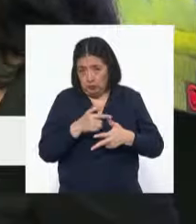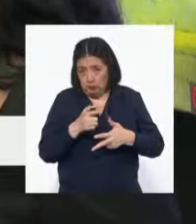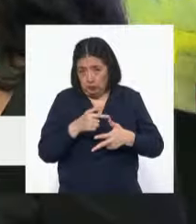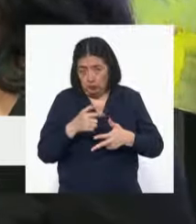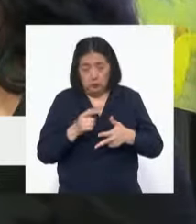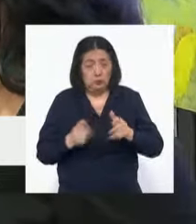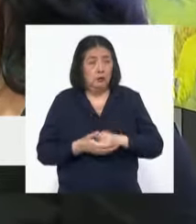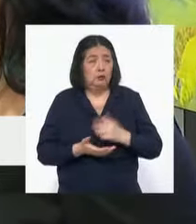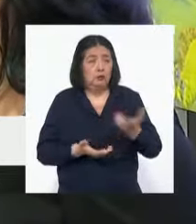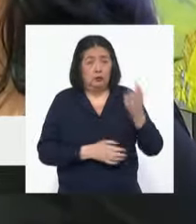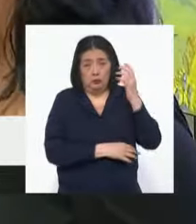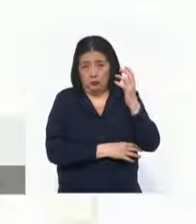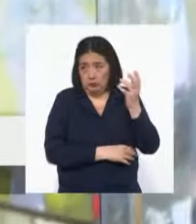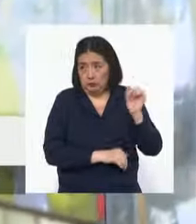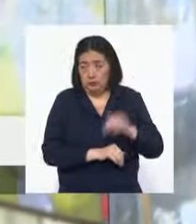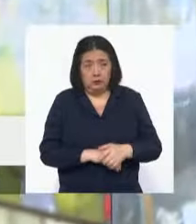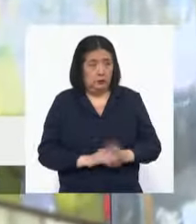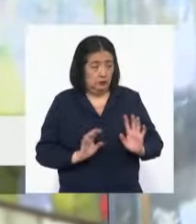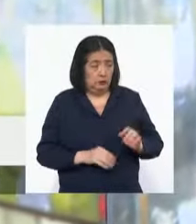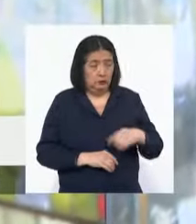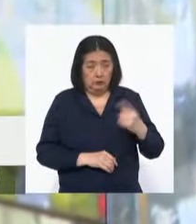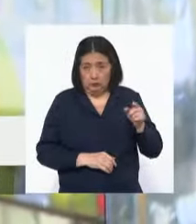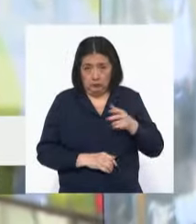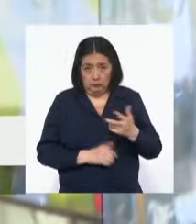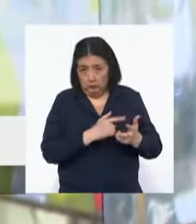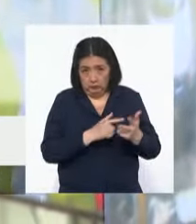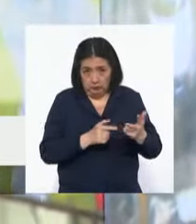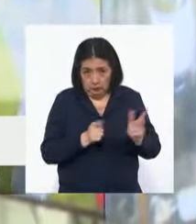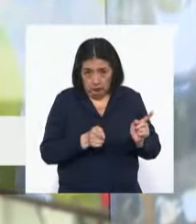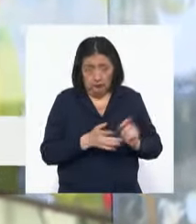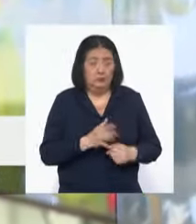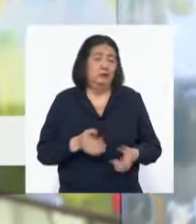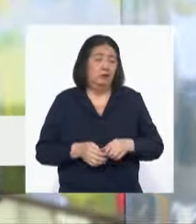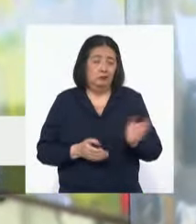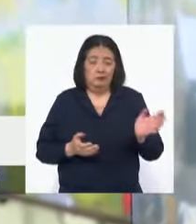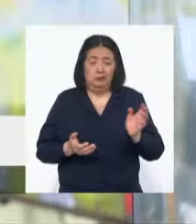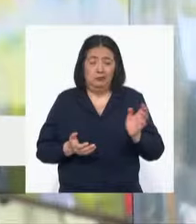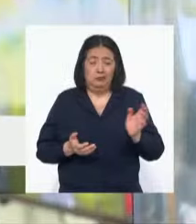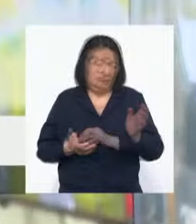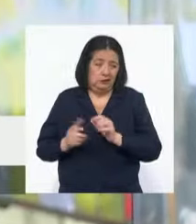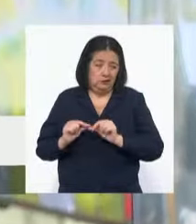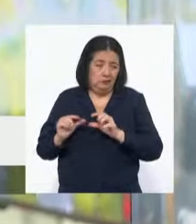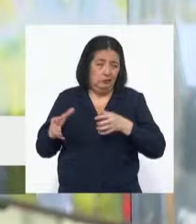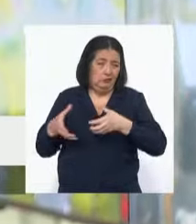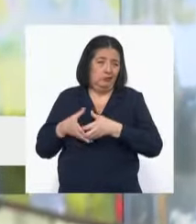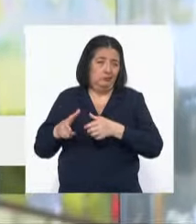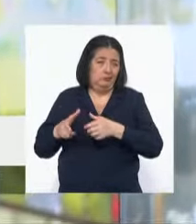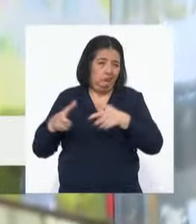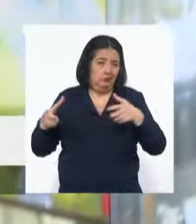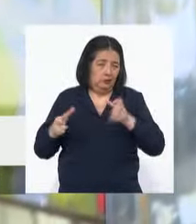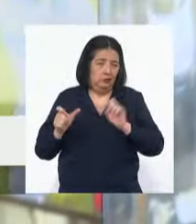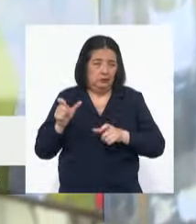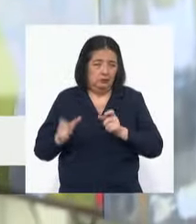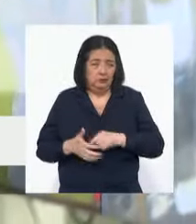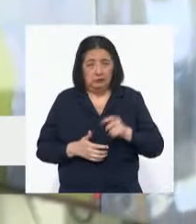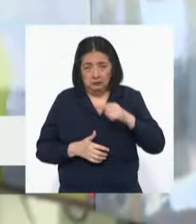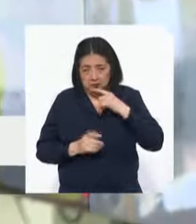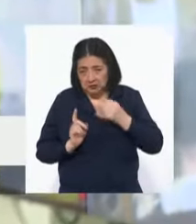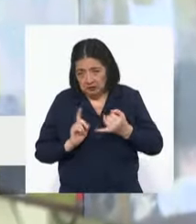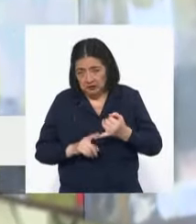de nacionalidad colombiana. Y no solamente son ellos, sino participan un gran grupo de personas. Se ubican